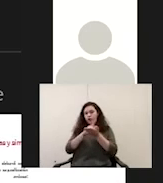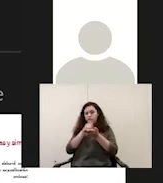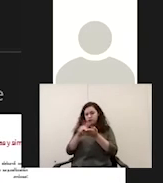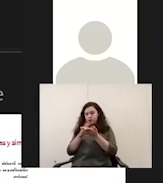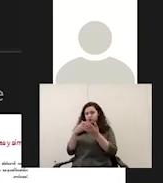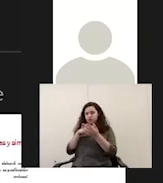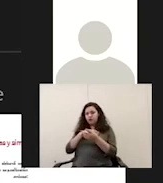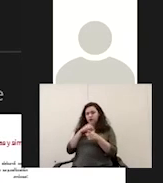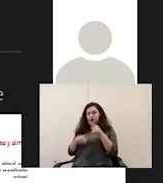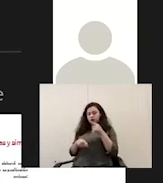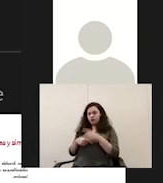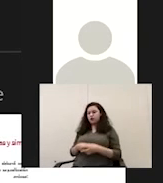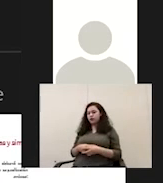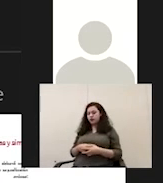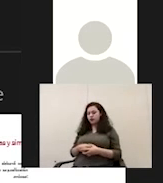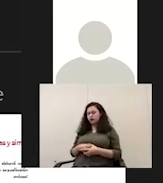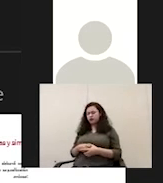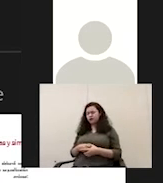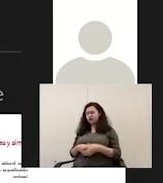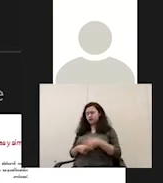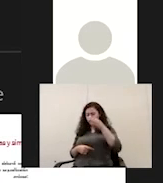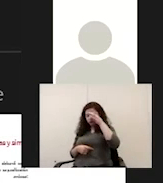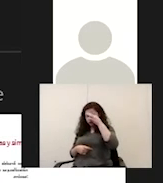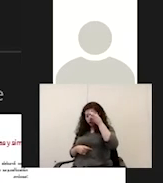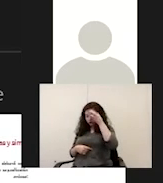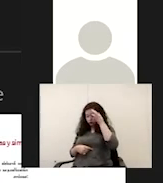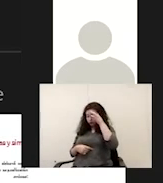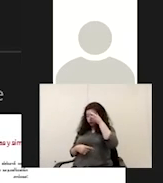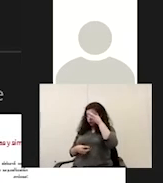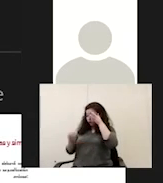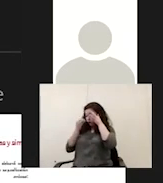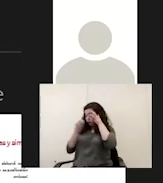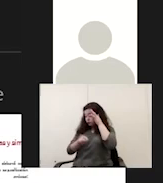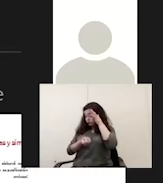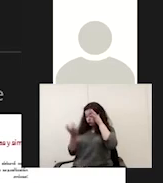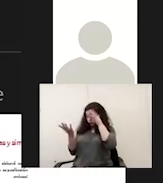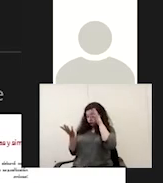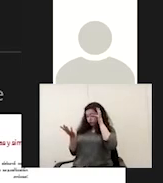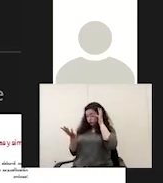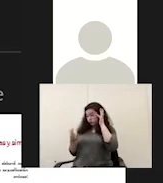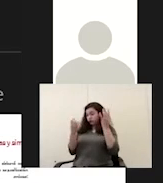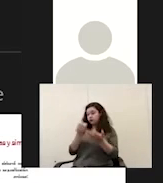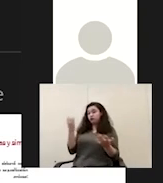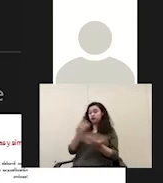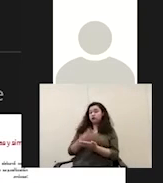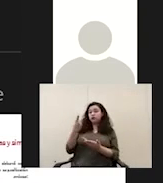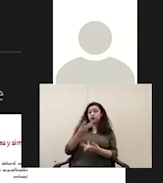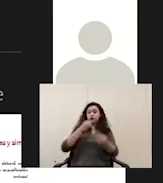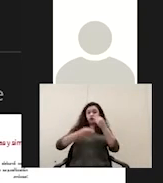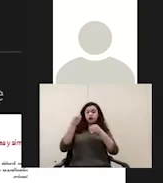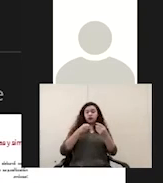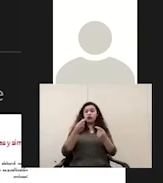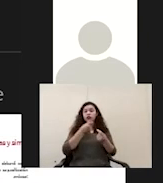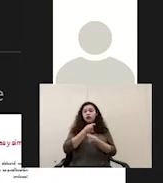desinfectados. Si les mandan lunch a los niños, pues solamente ese lunch es el que se van a estar comiendo los